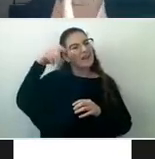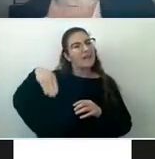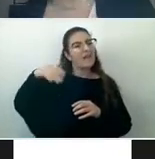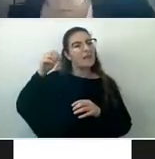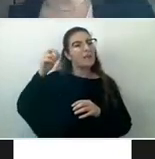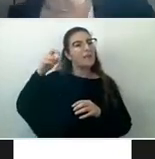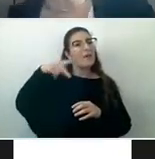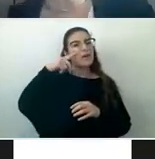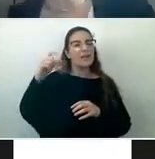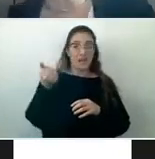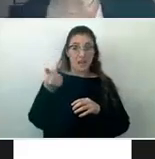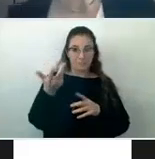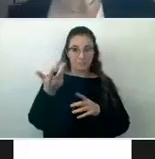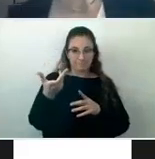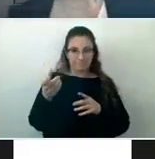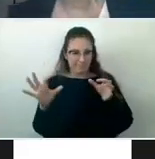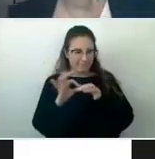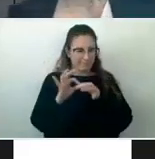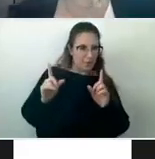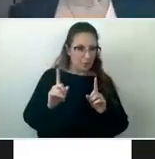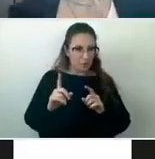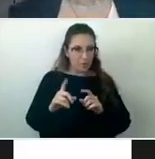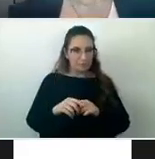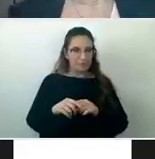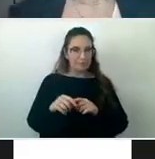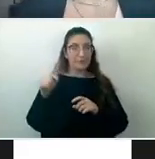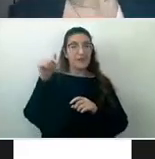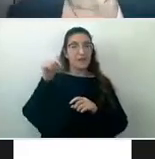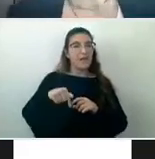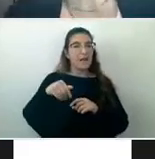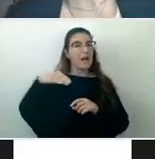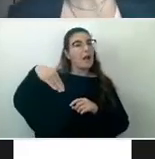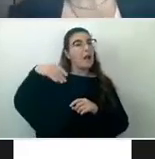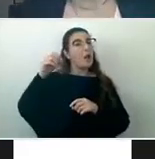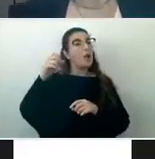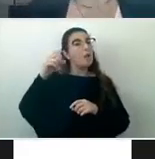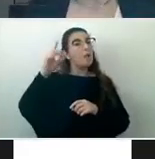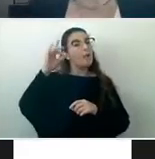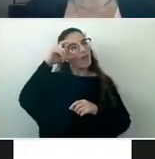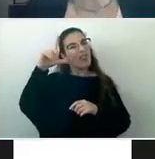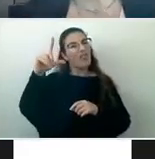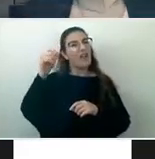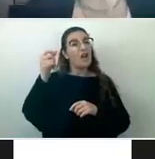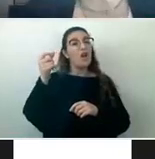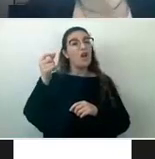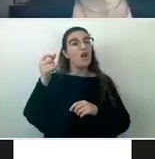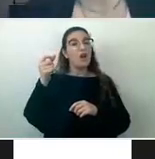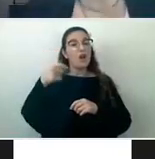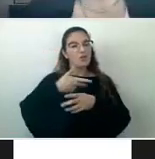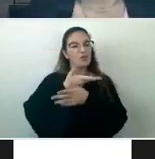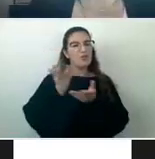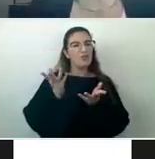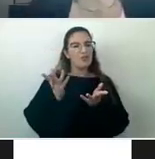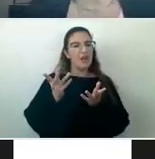social de la discapacidad, este modelo social de la discapacidad se gesta en Estados Unidos a